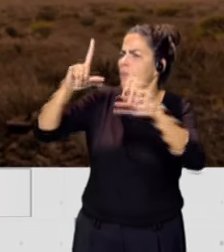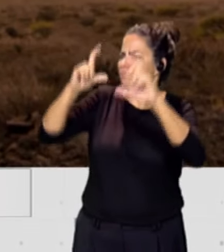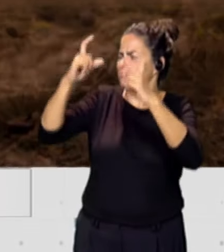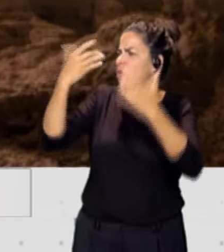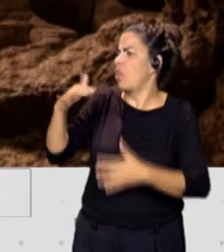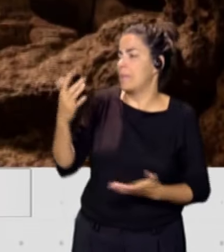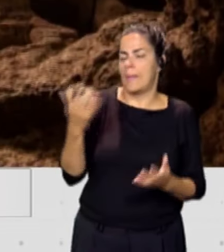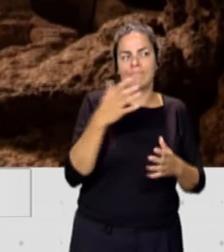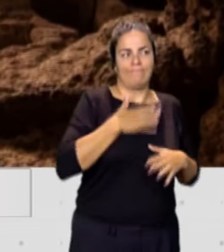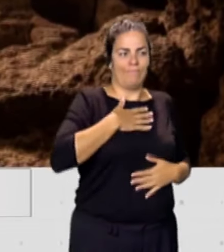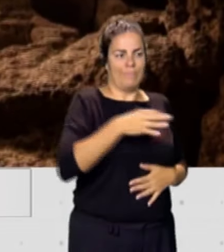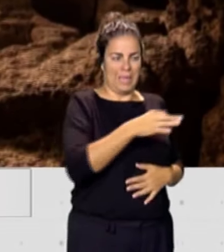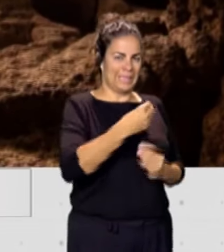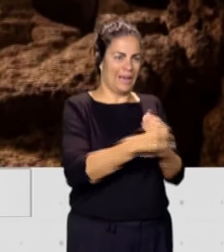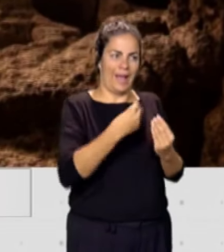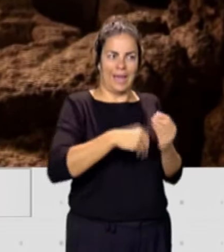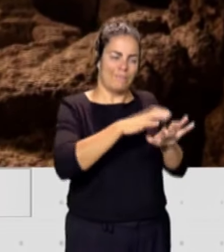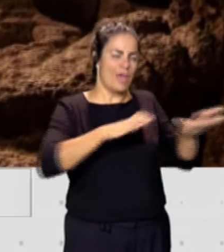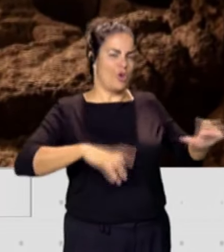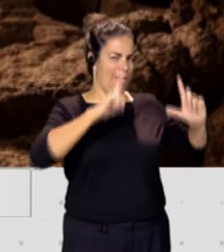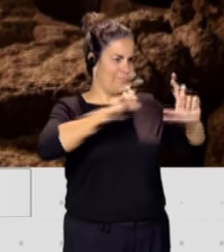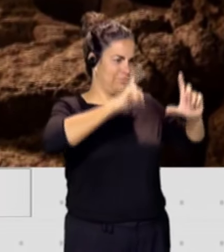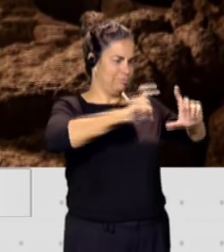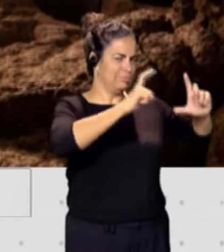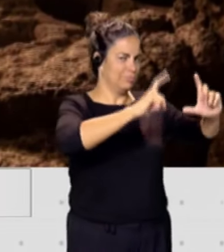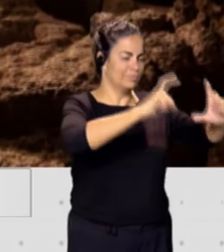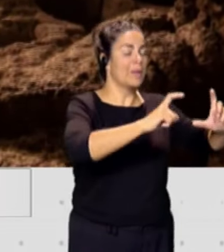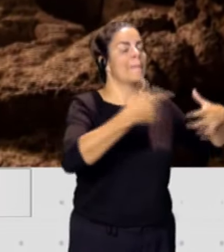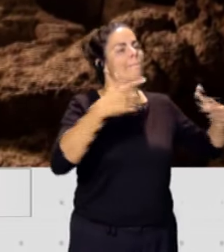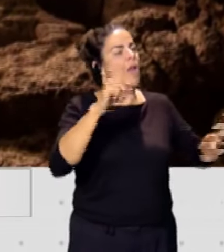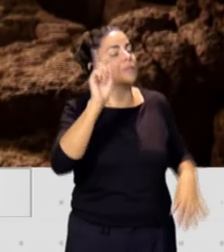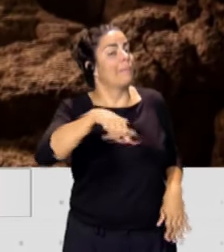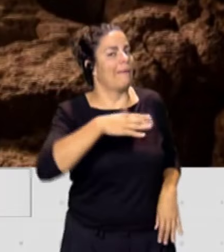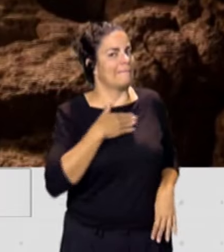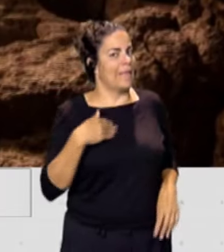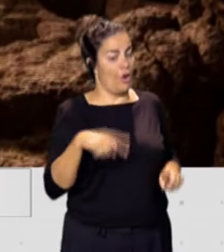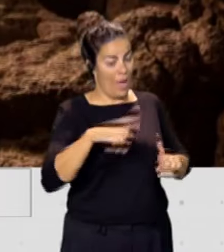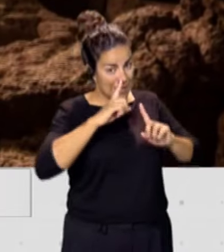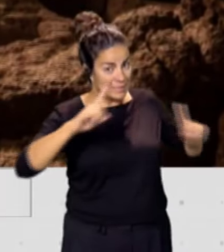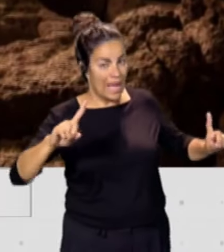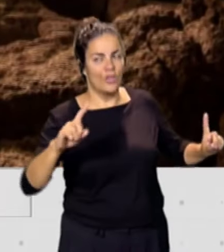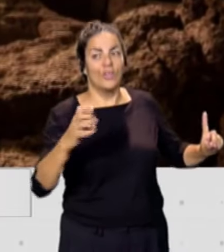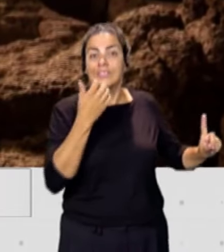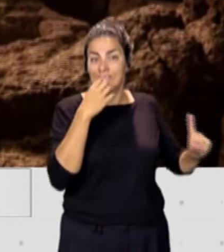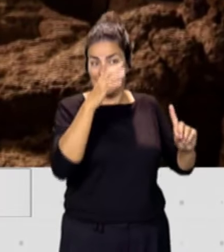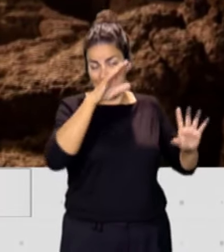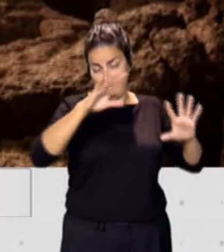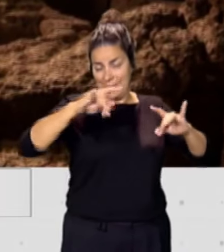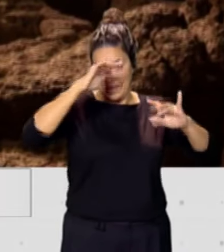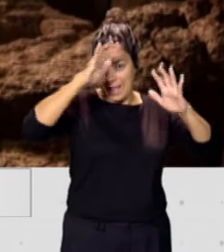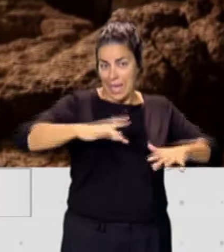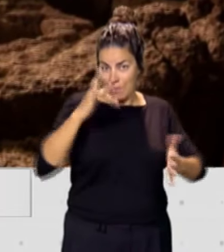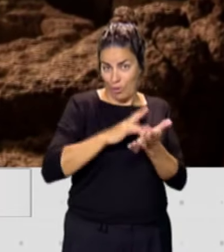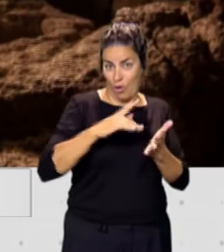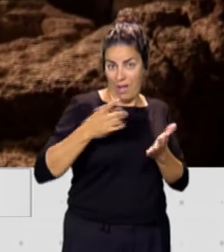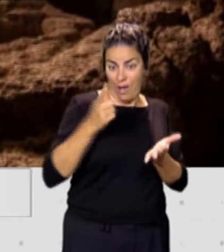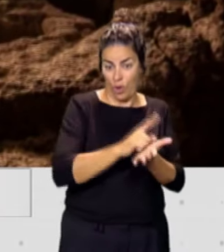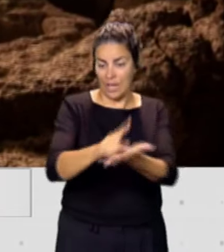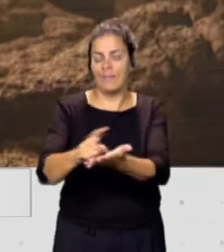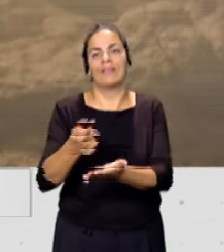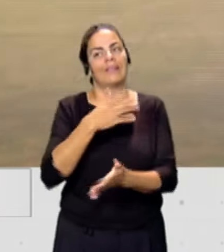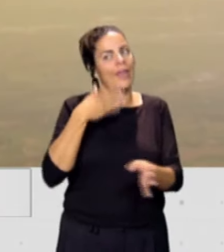canaria son al final el grueso pero sí que me gustaría eh aprovechar Durante este año seir más episodios de calima pues trasladarme por ejemplo a a